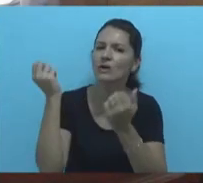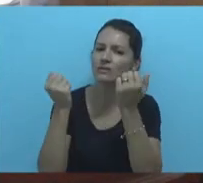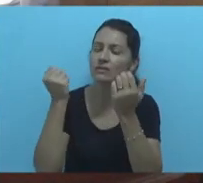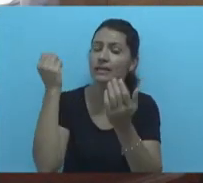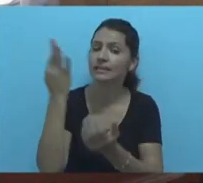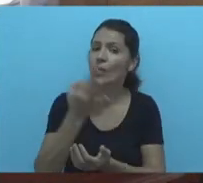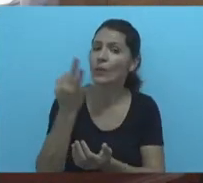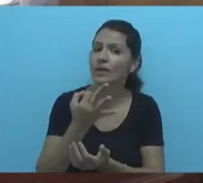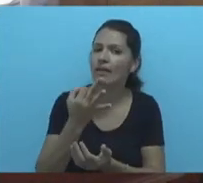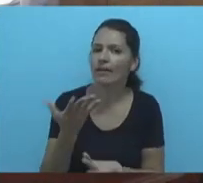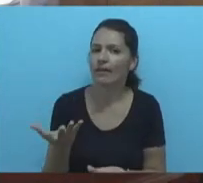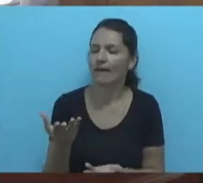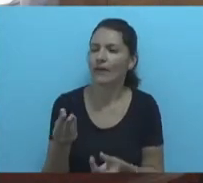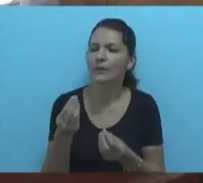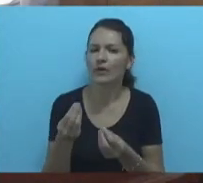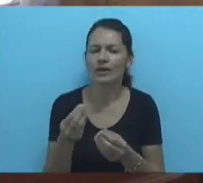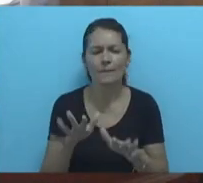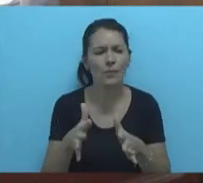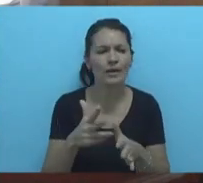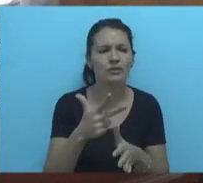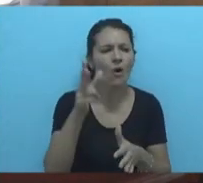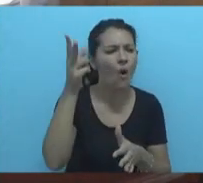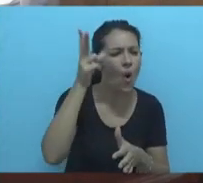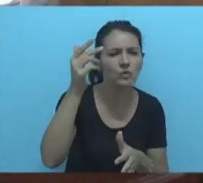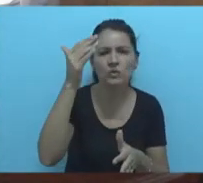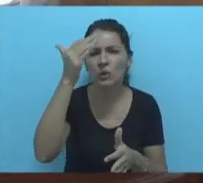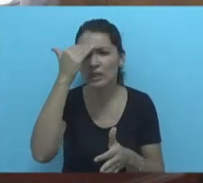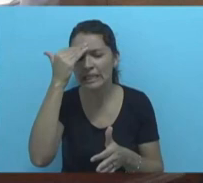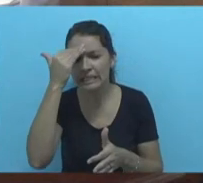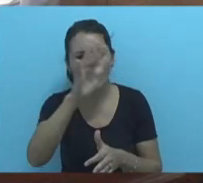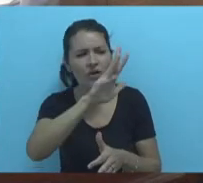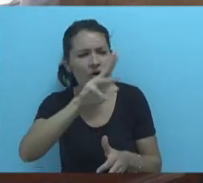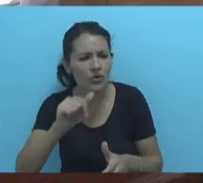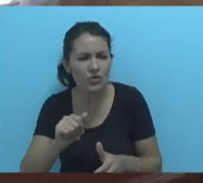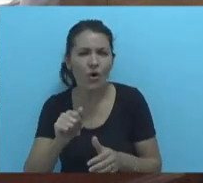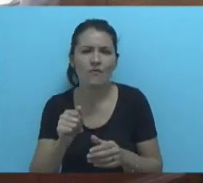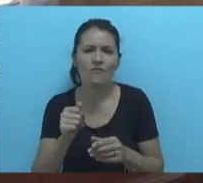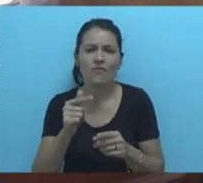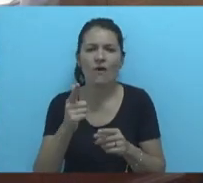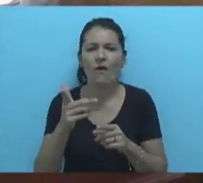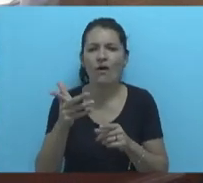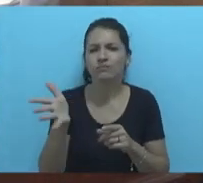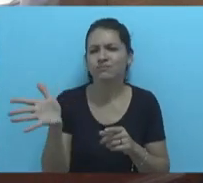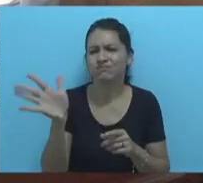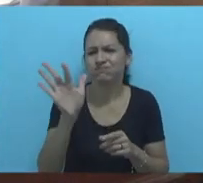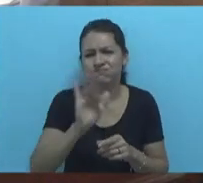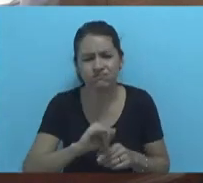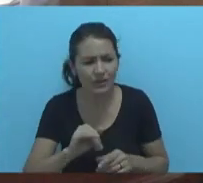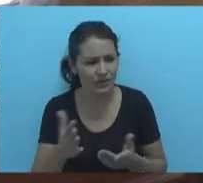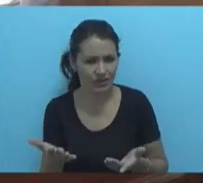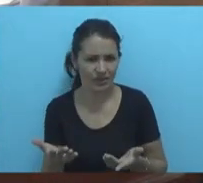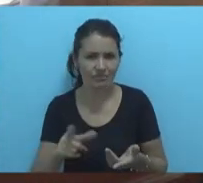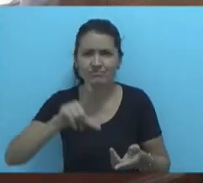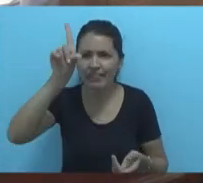provincia, porque están sufriendo entre 8 y 15 robos diarios en distintas zonas de nuestra ciudad, donde, como se dijo acá